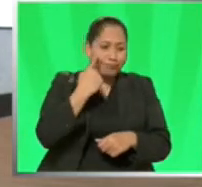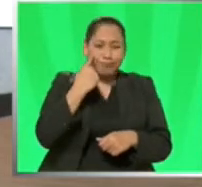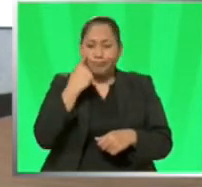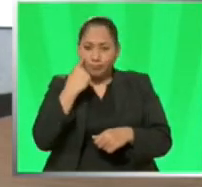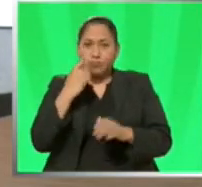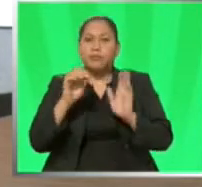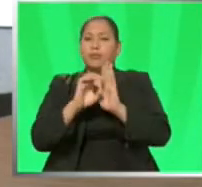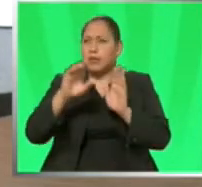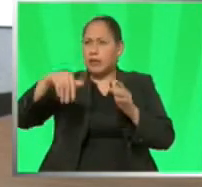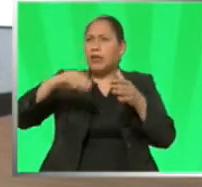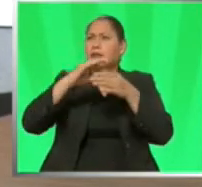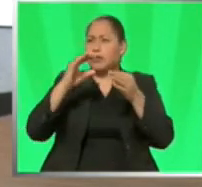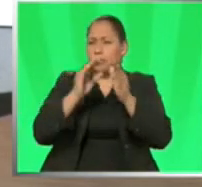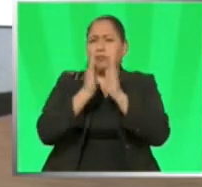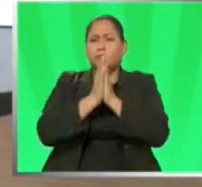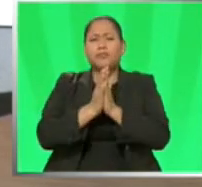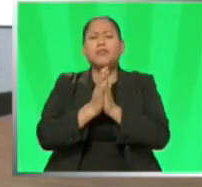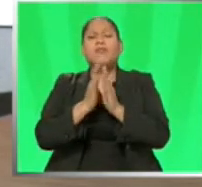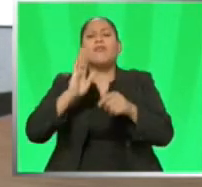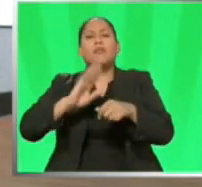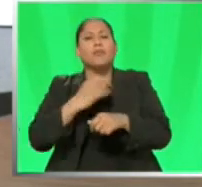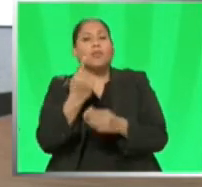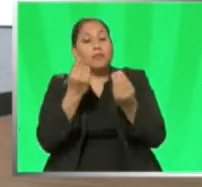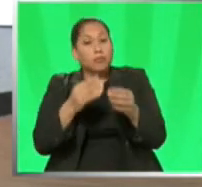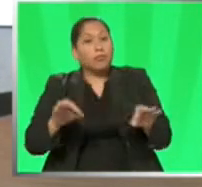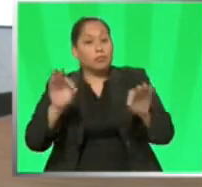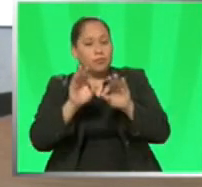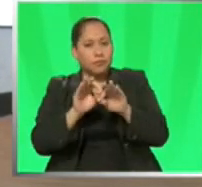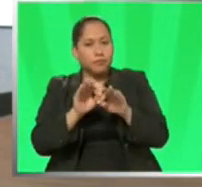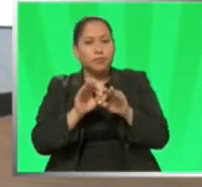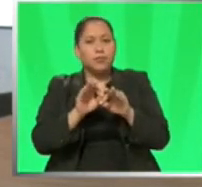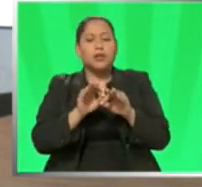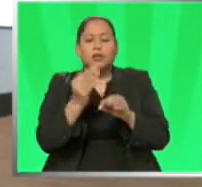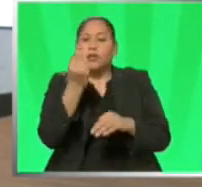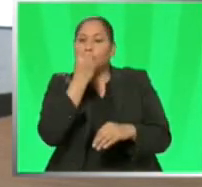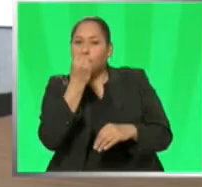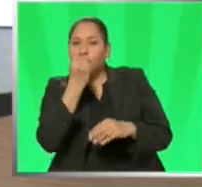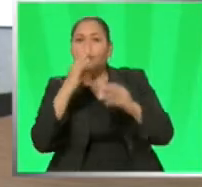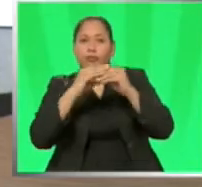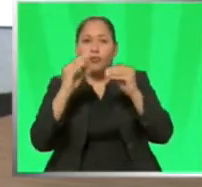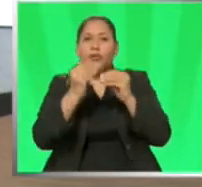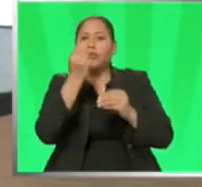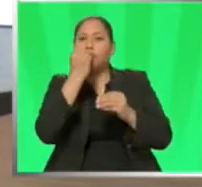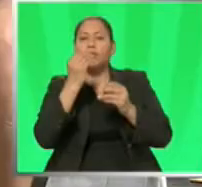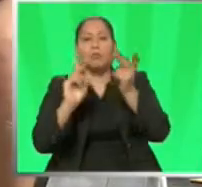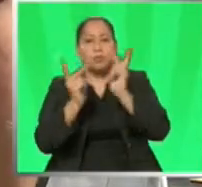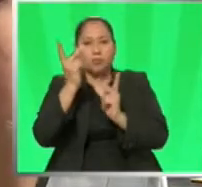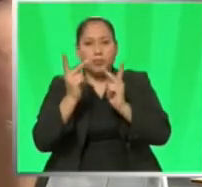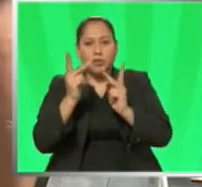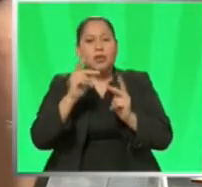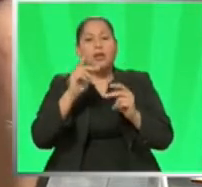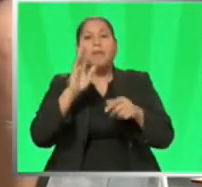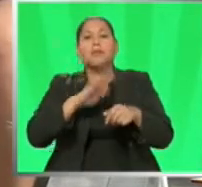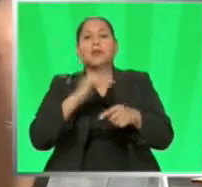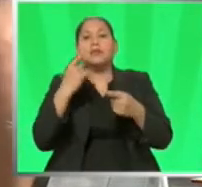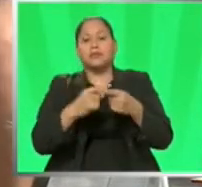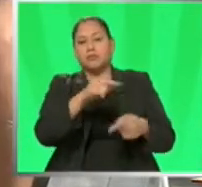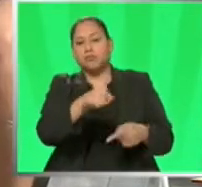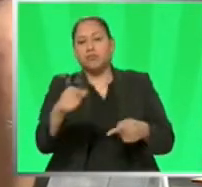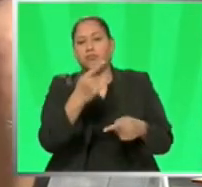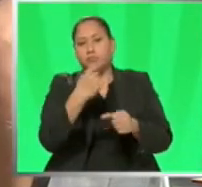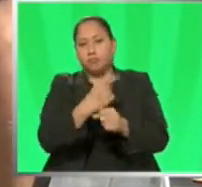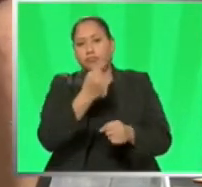favor, precisamente esto, ¿por qué es tan importante el consumo de frutas y verduras, sobre todo en la parte infantil? Y